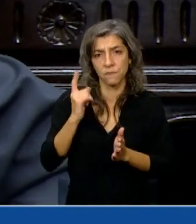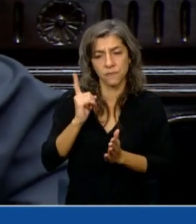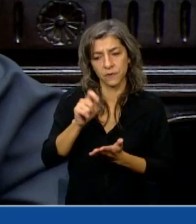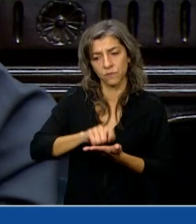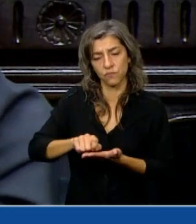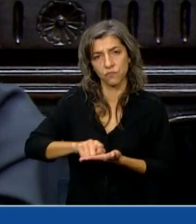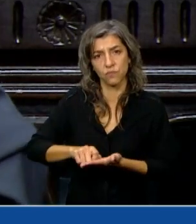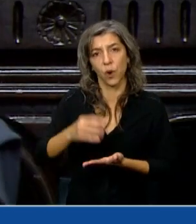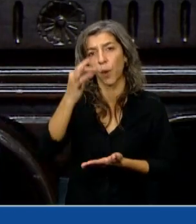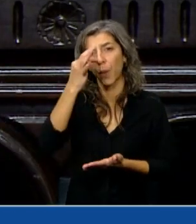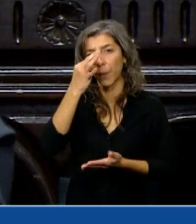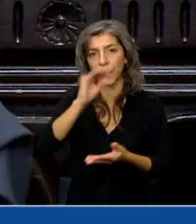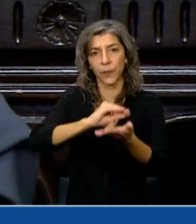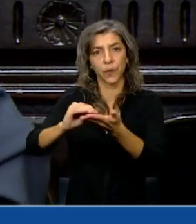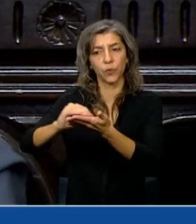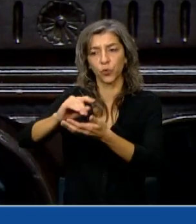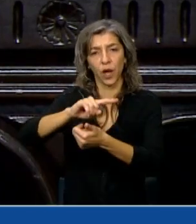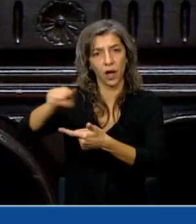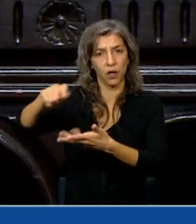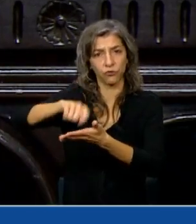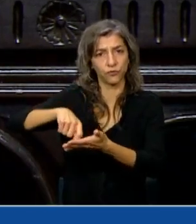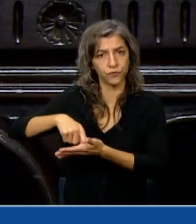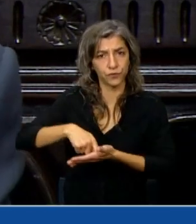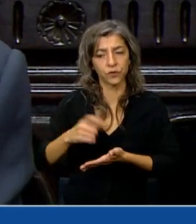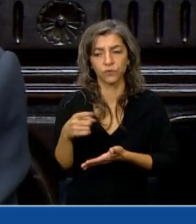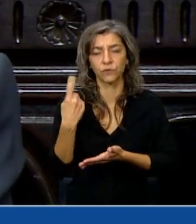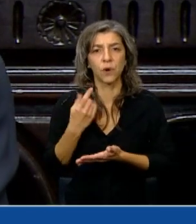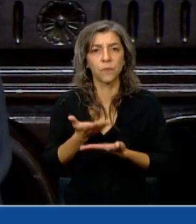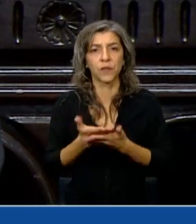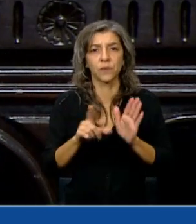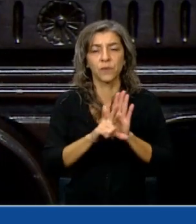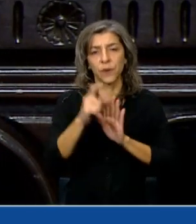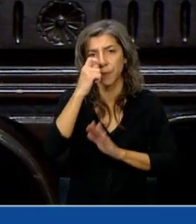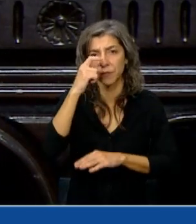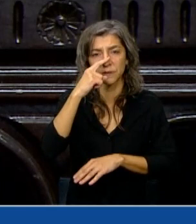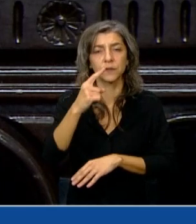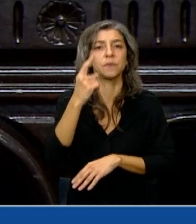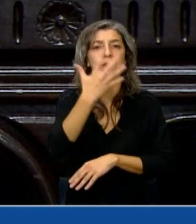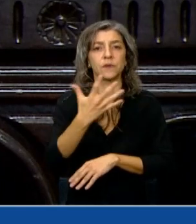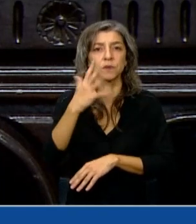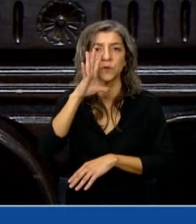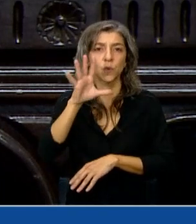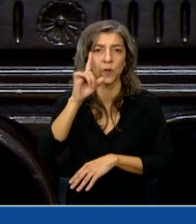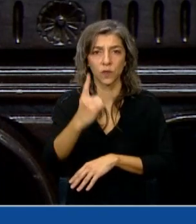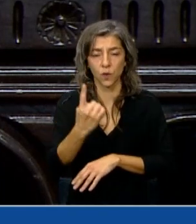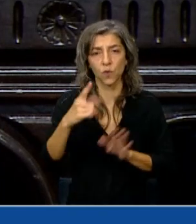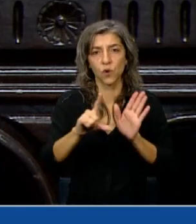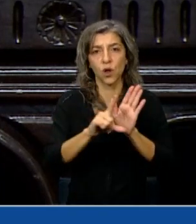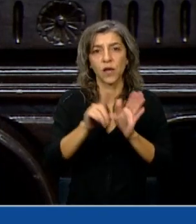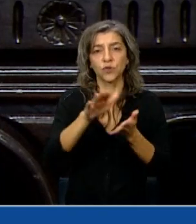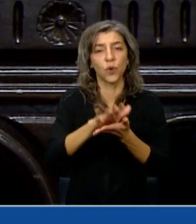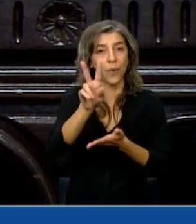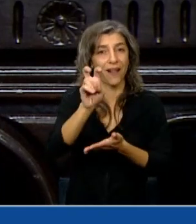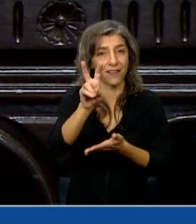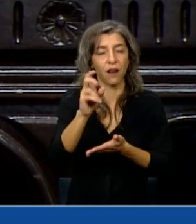que solicitamos la derogación lisa y llana de la ley 27.551, más conocida como ley de